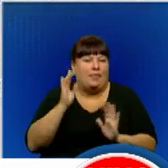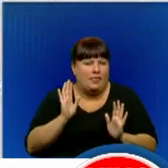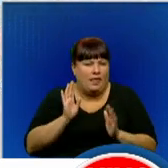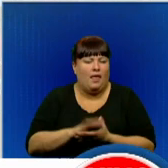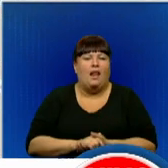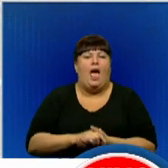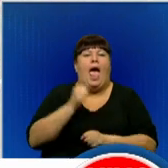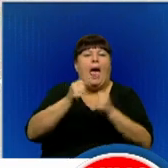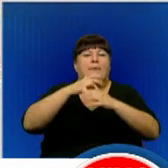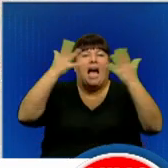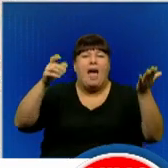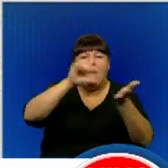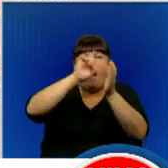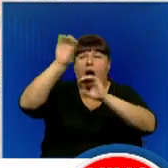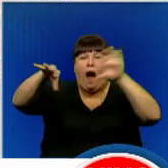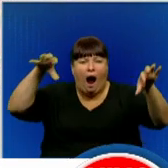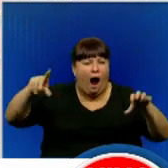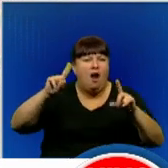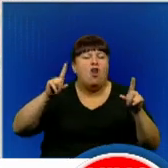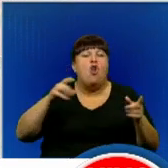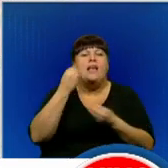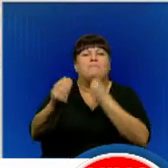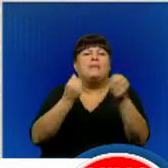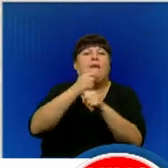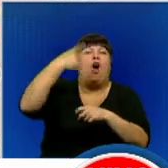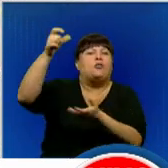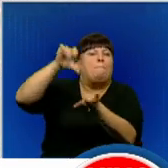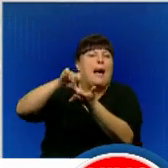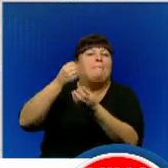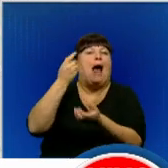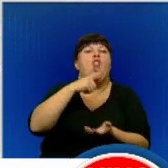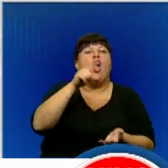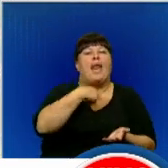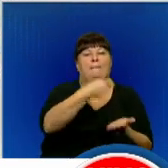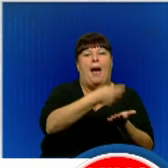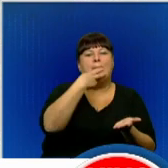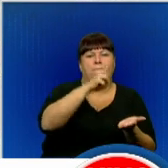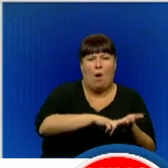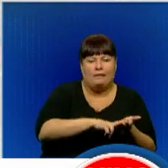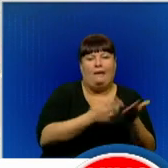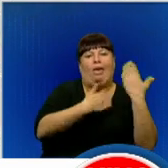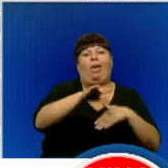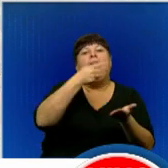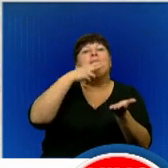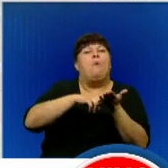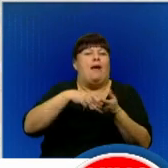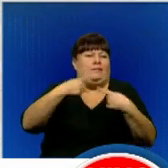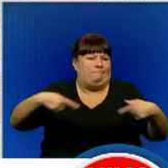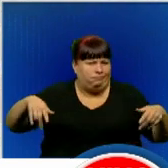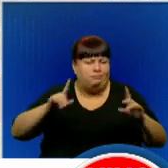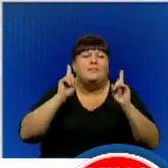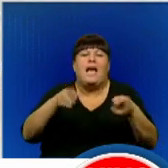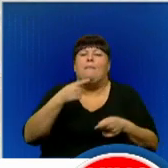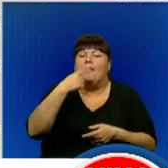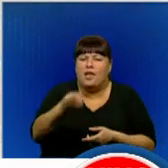las multinacionales no habían trasladado puestos de trabajo al extranjero para evadir impuestos habían evadido impuestos sin más y agregó